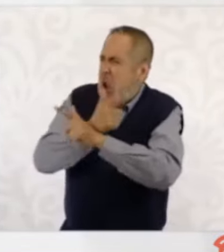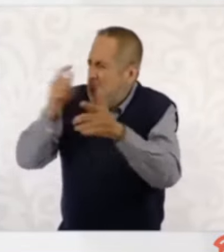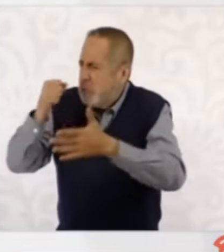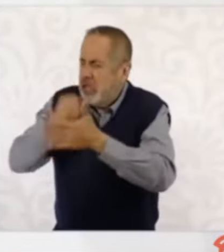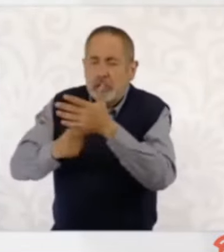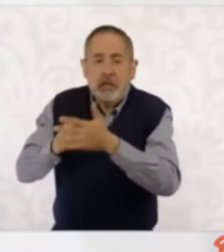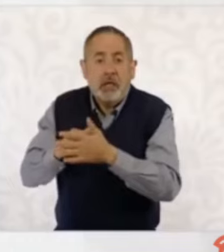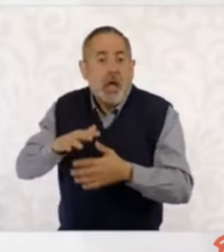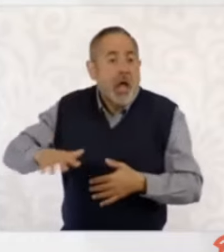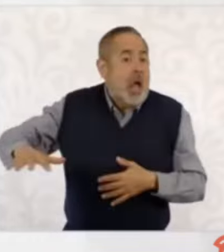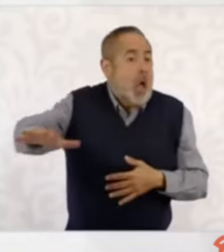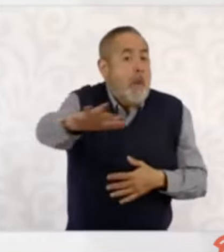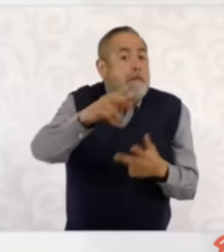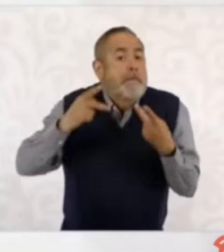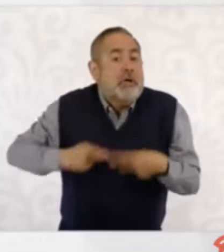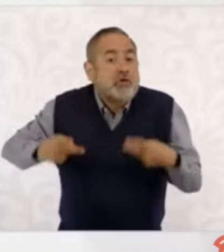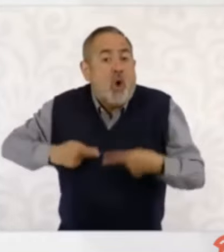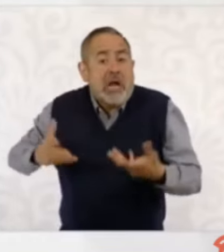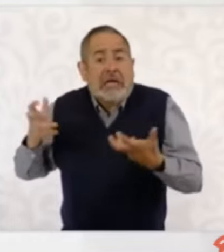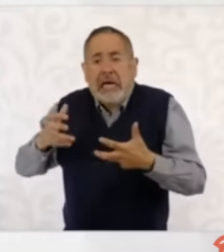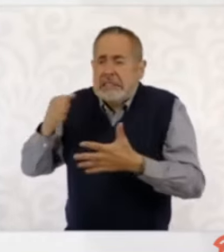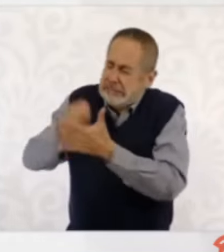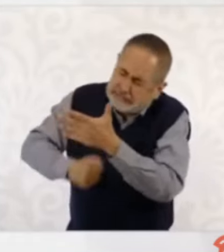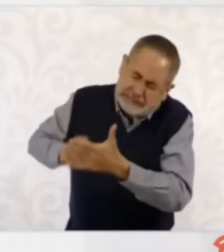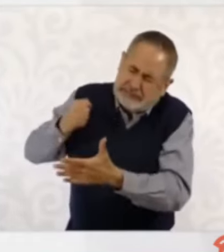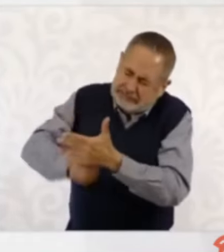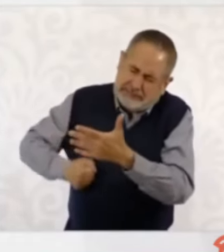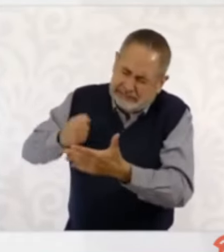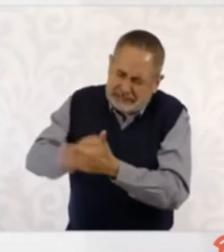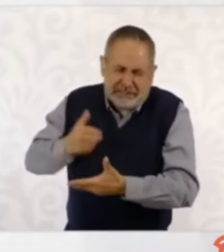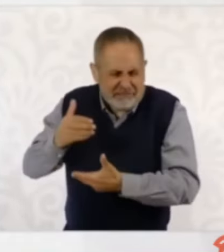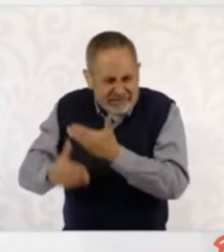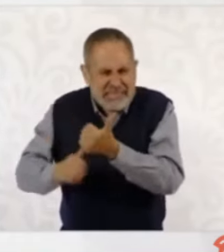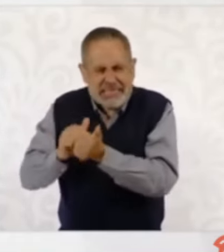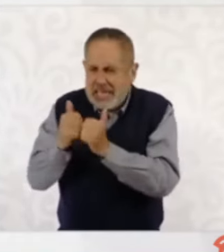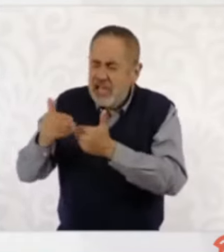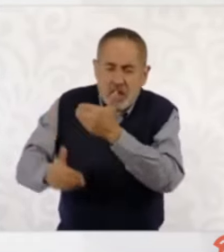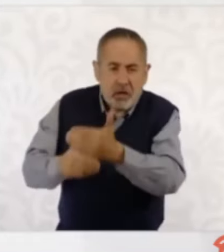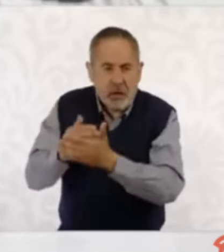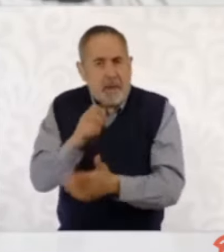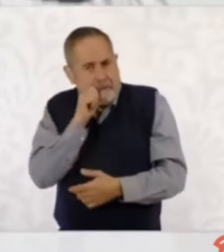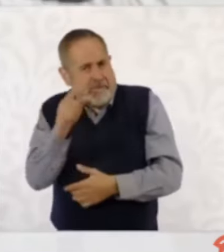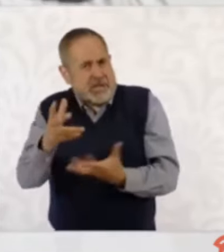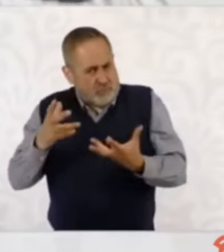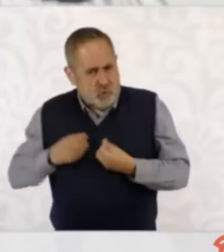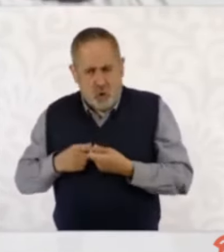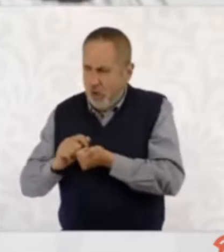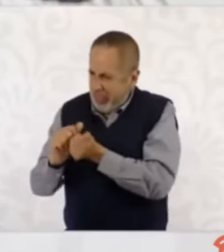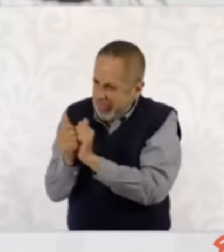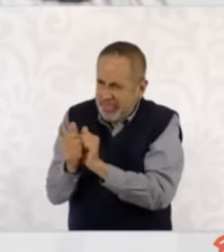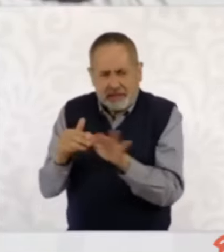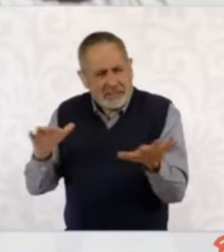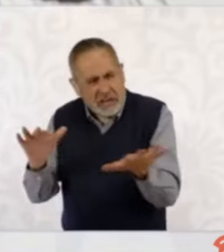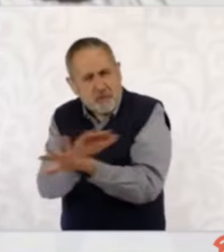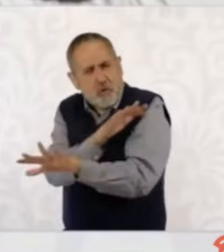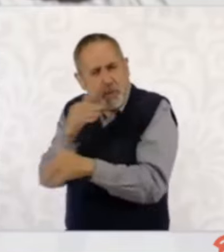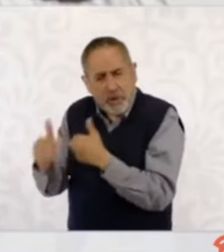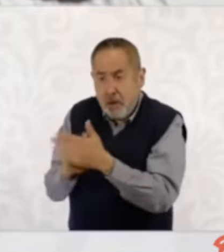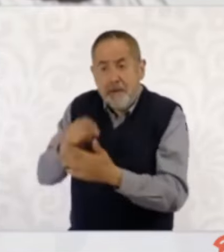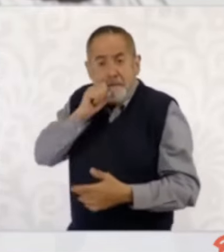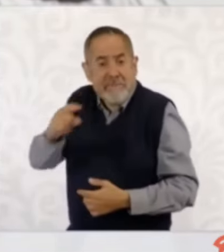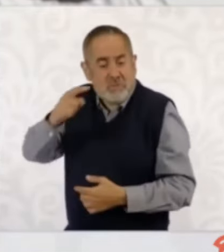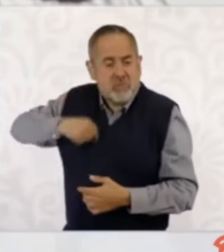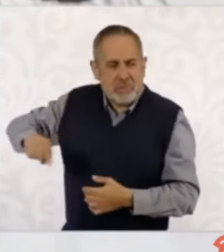movimientos sociales vinculados al movimiento progresista que representamos y de transformación del país.